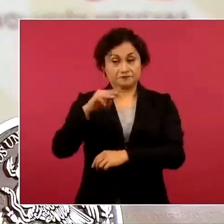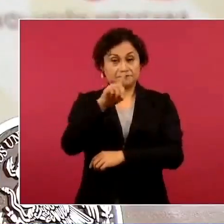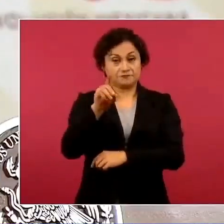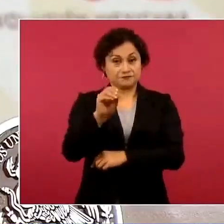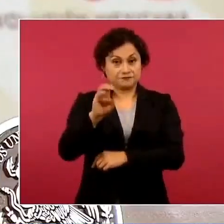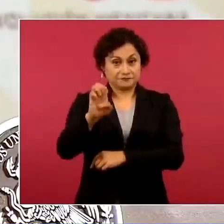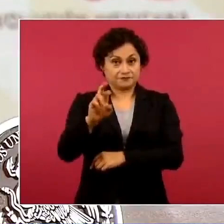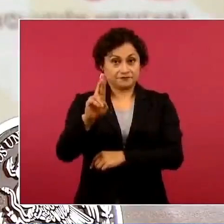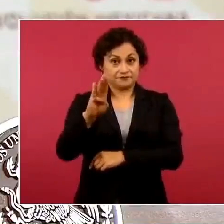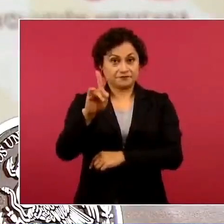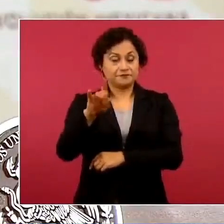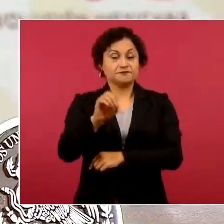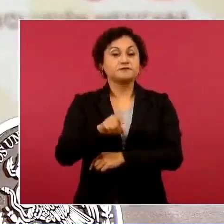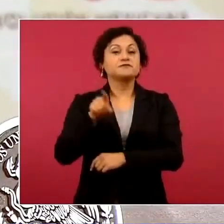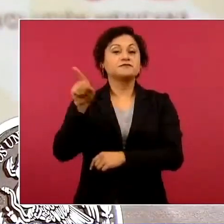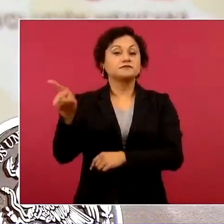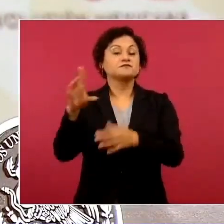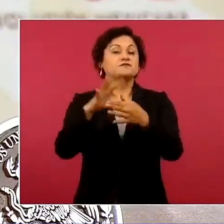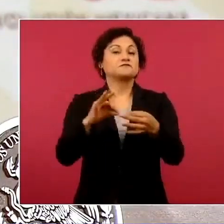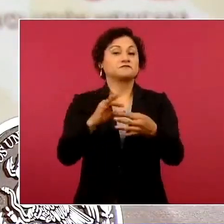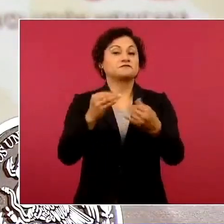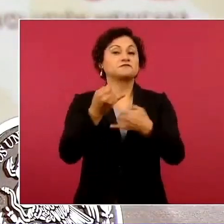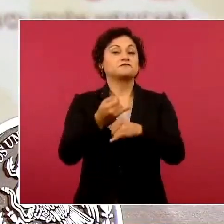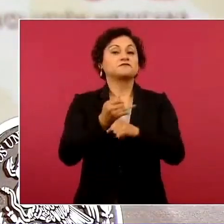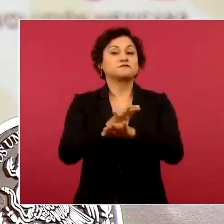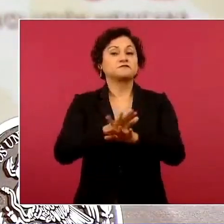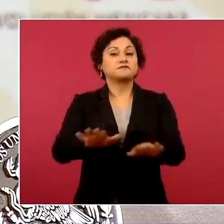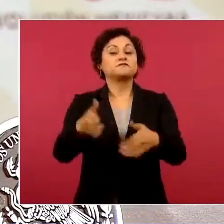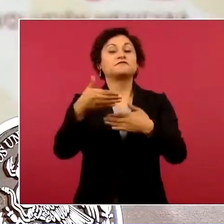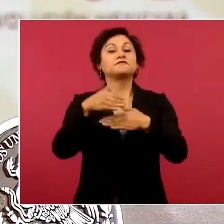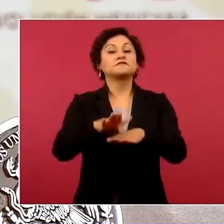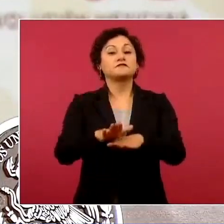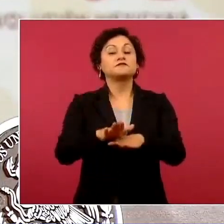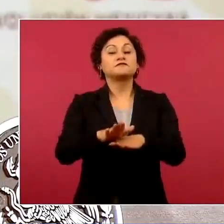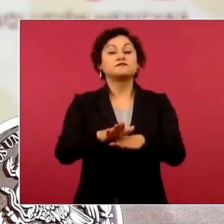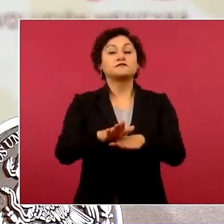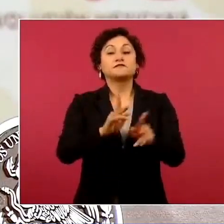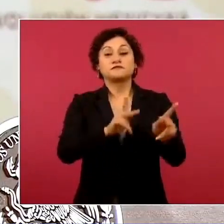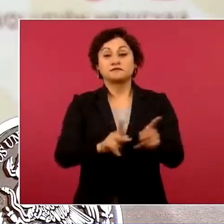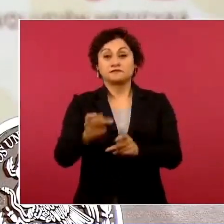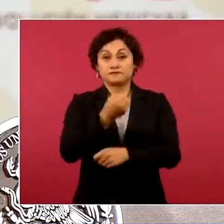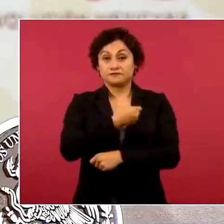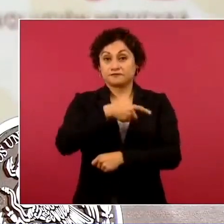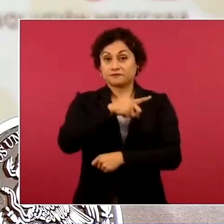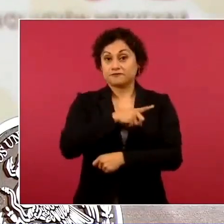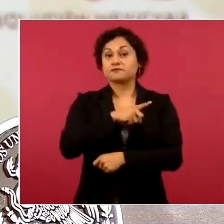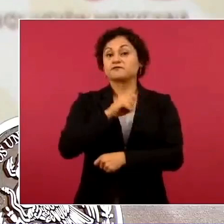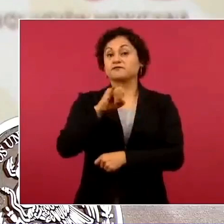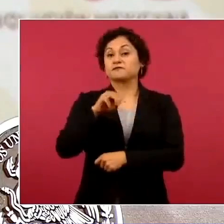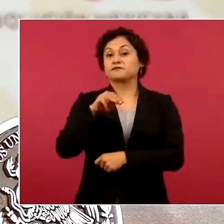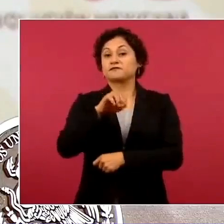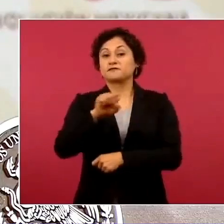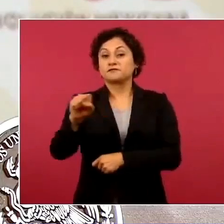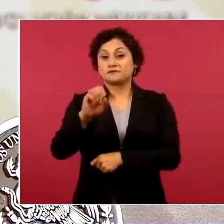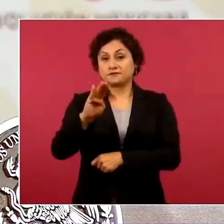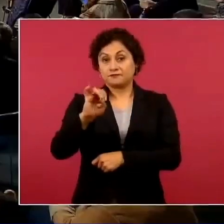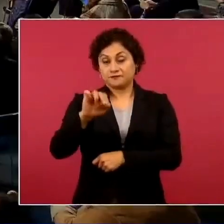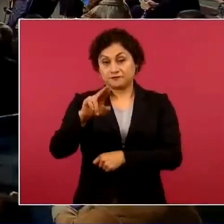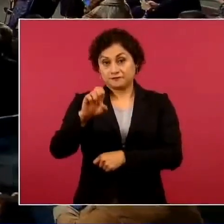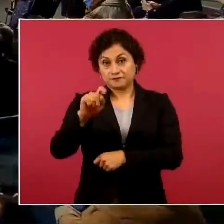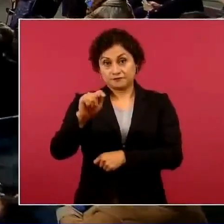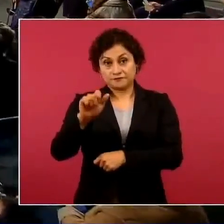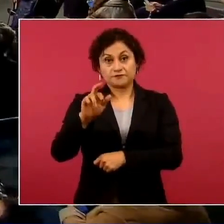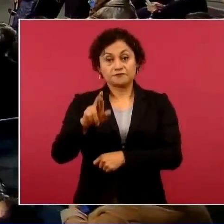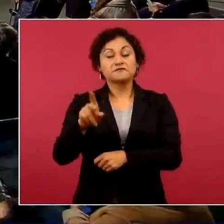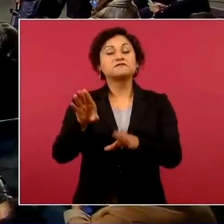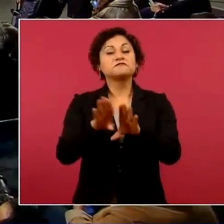comunicando en el plan de salud del IMSS Bienestar cómo van los avances generales y la